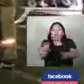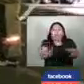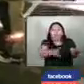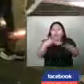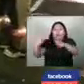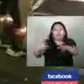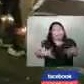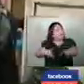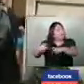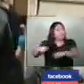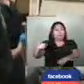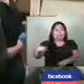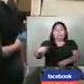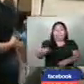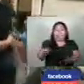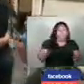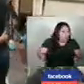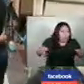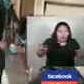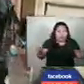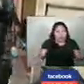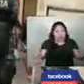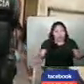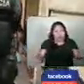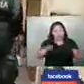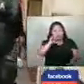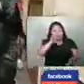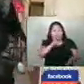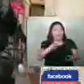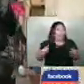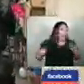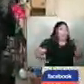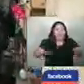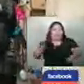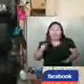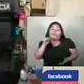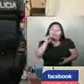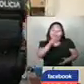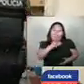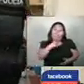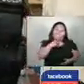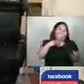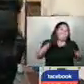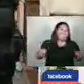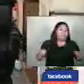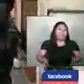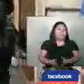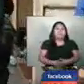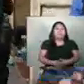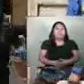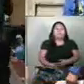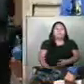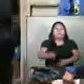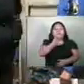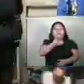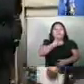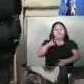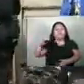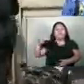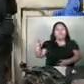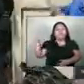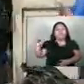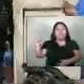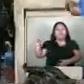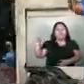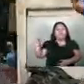frecuentemente y ante la falta de este recurso, el accionar para incendios se encuentra limitado. Este es un informe de